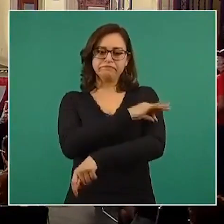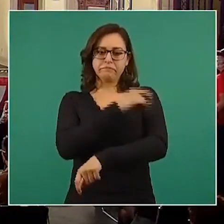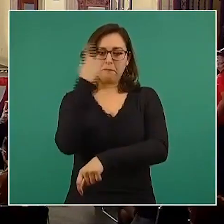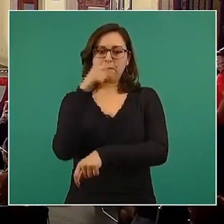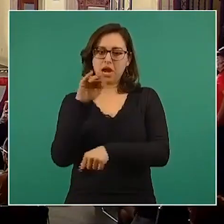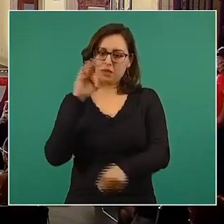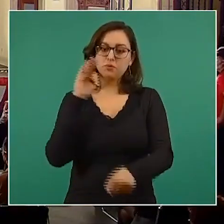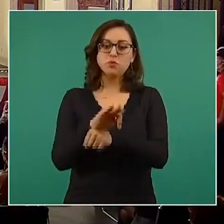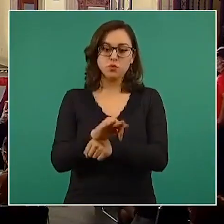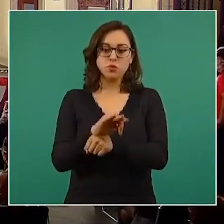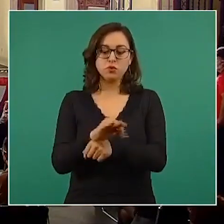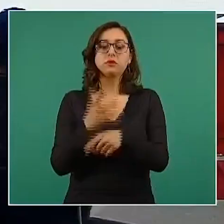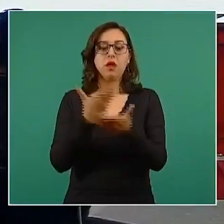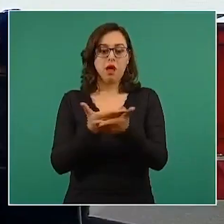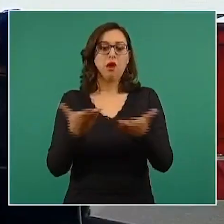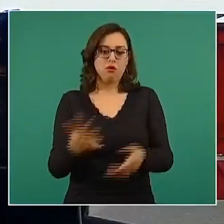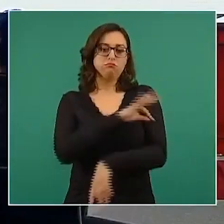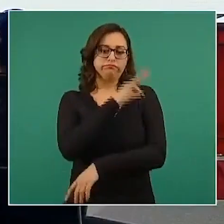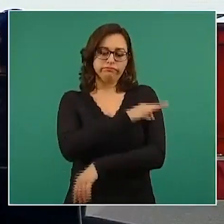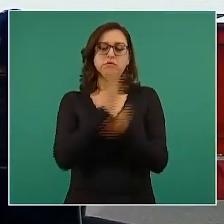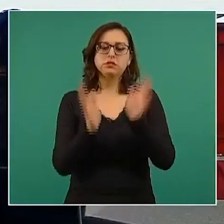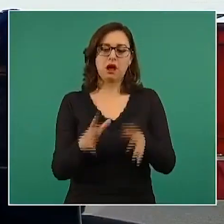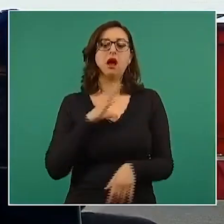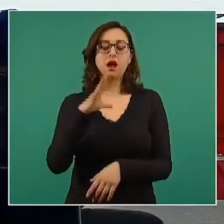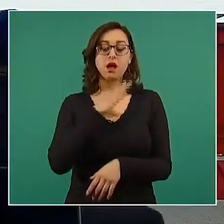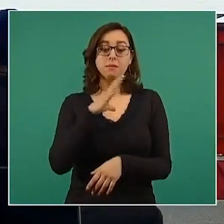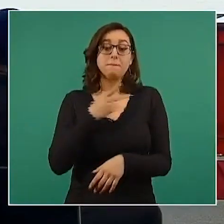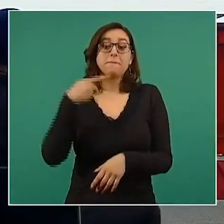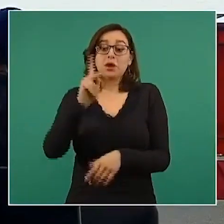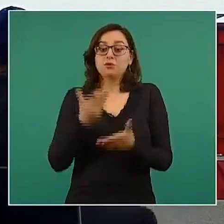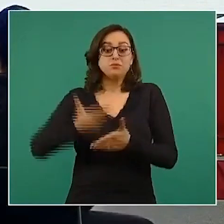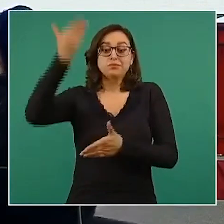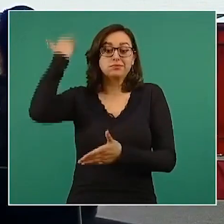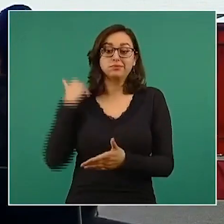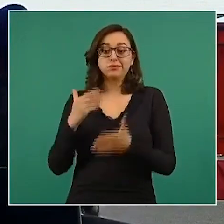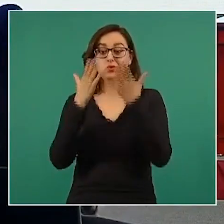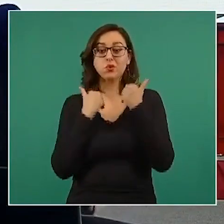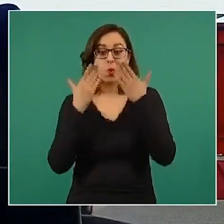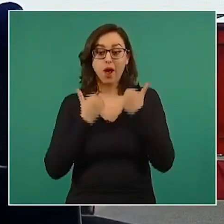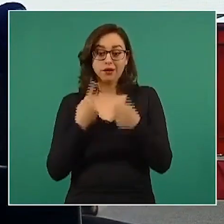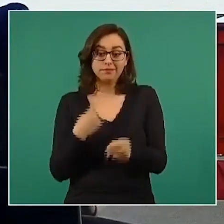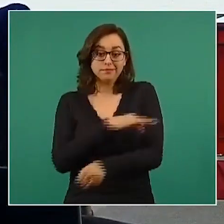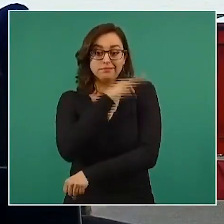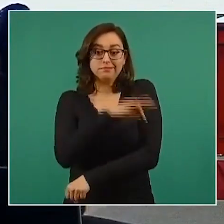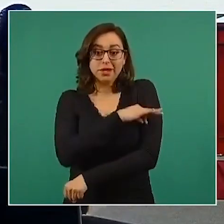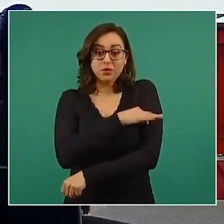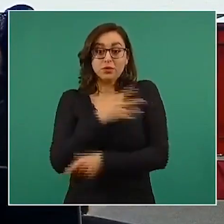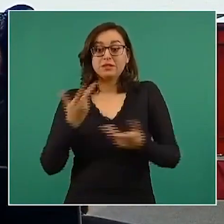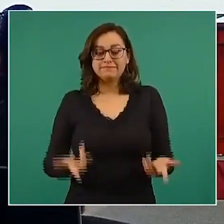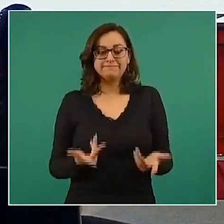protección específica, como lo son ahora las vacunas. Mientras no lo teníamos, la mitigación lo que significa